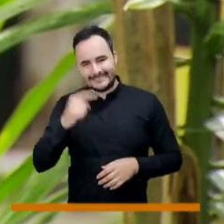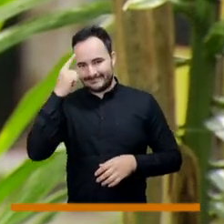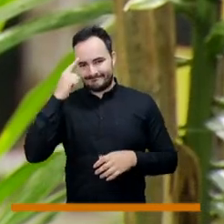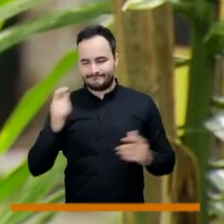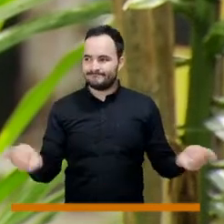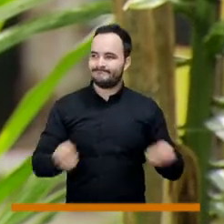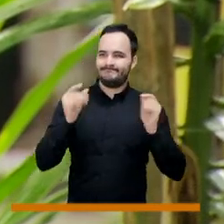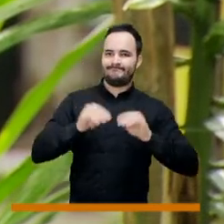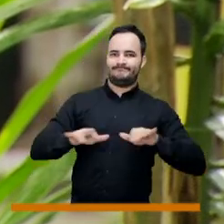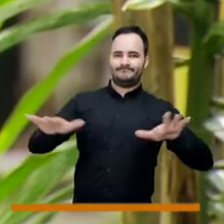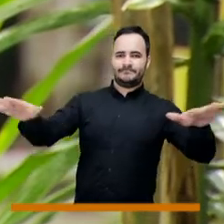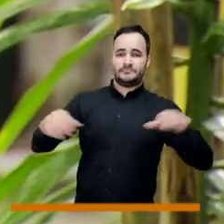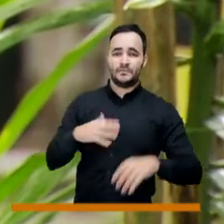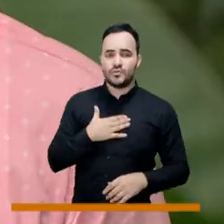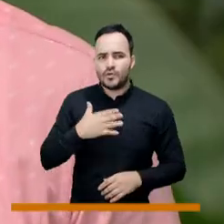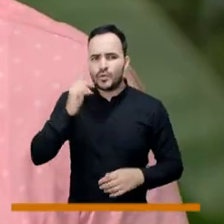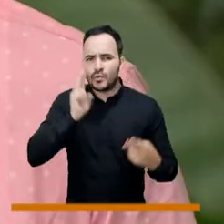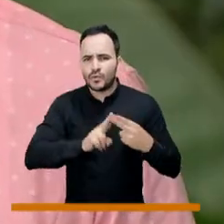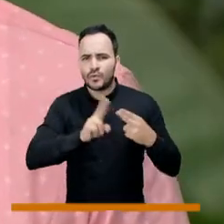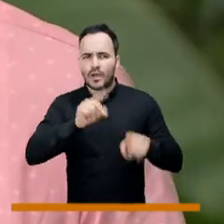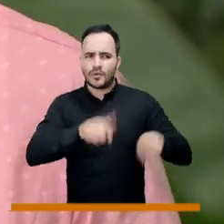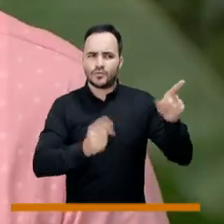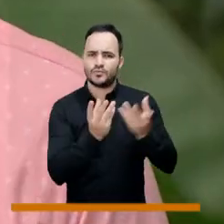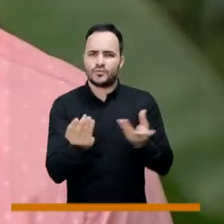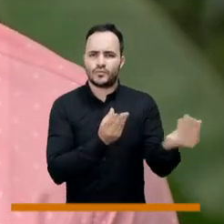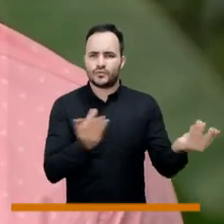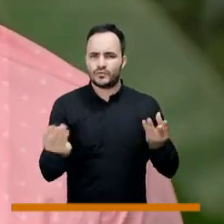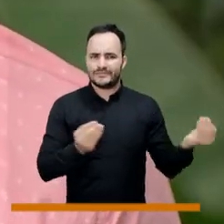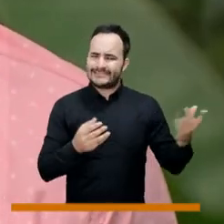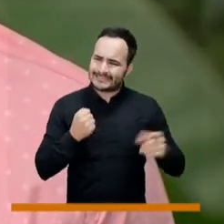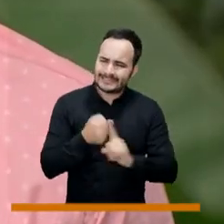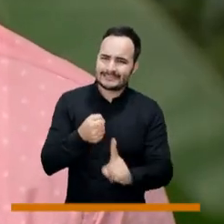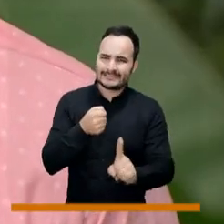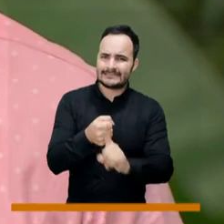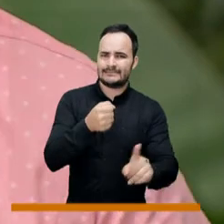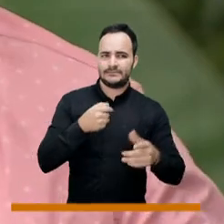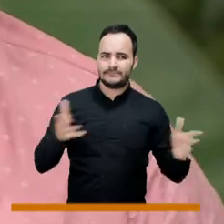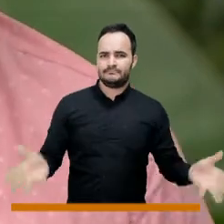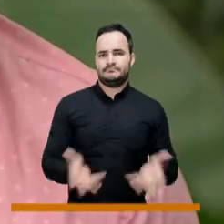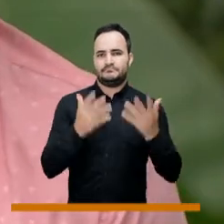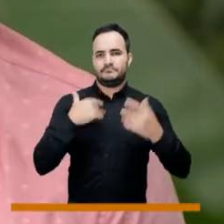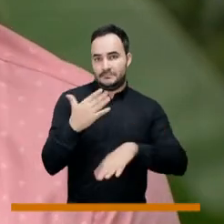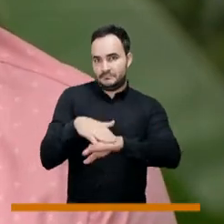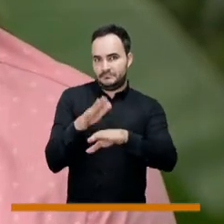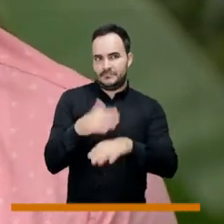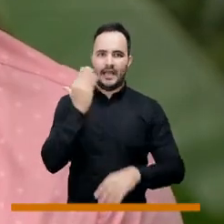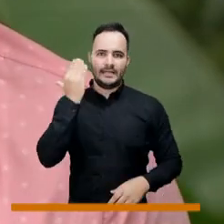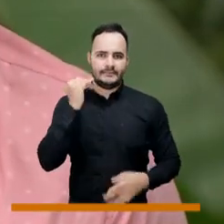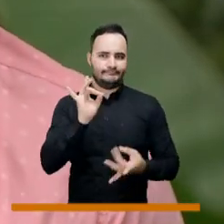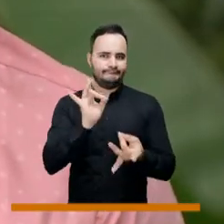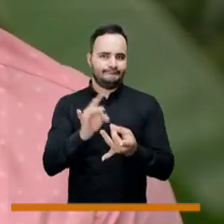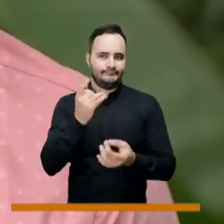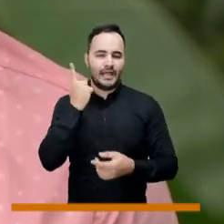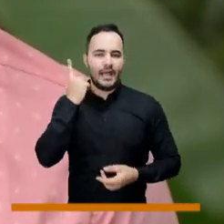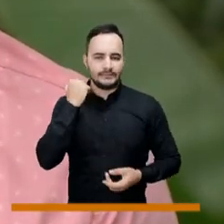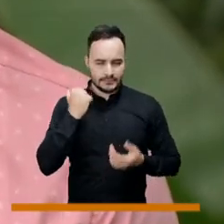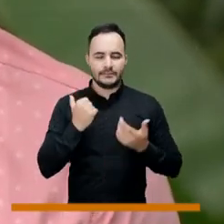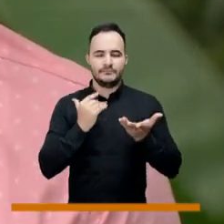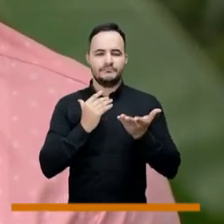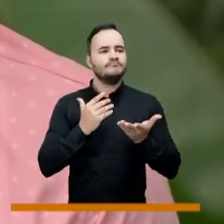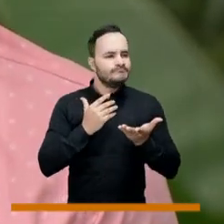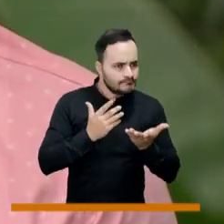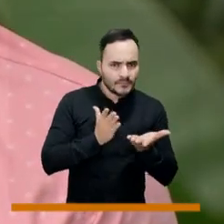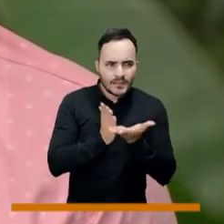que se han hecho esfuerzos desde las agrupaciones. Por ejemplo, ahorita estamos, ayer nomás teníamos una